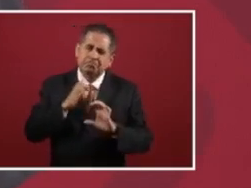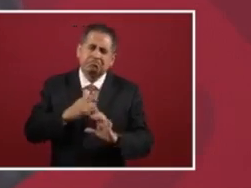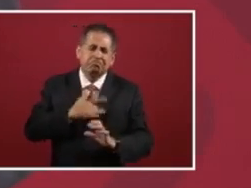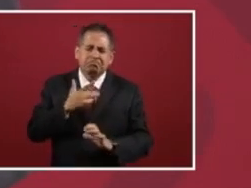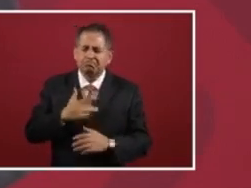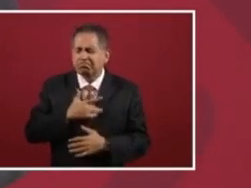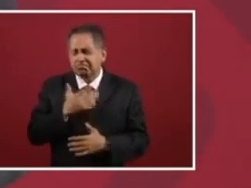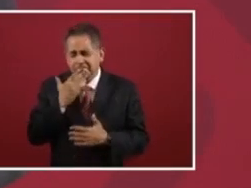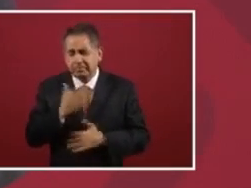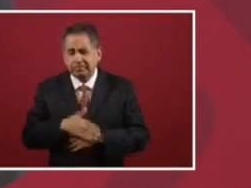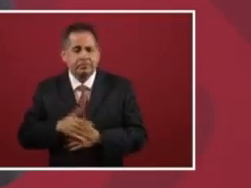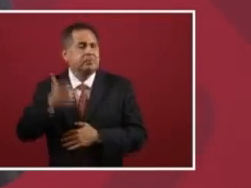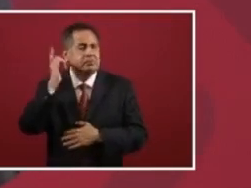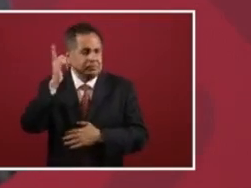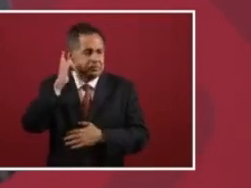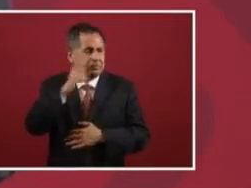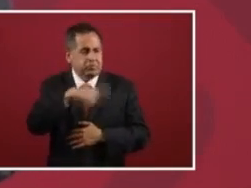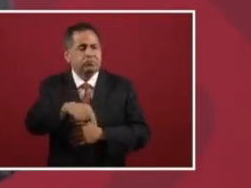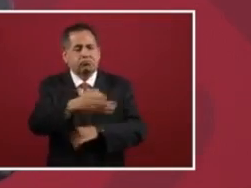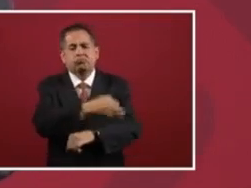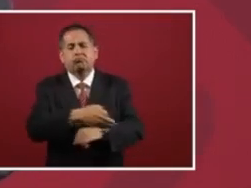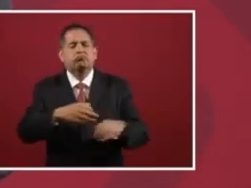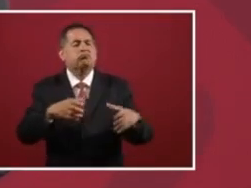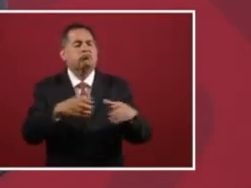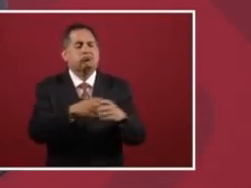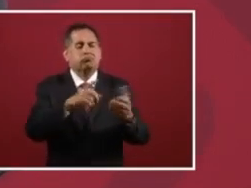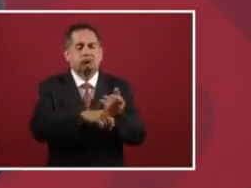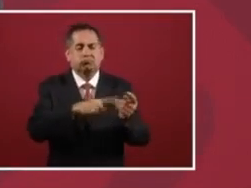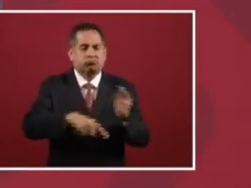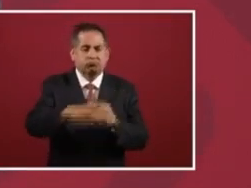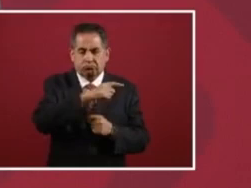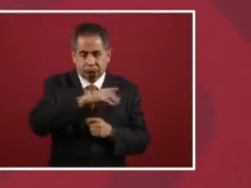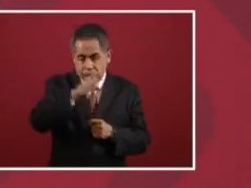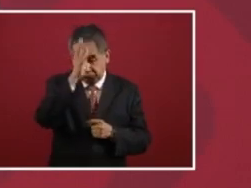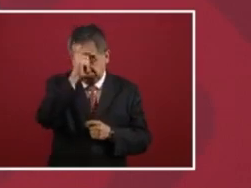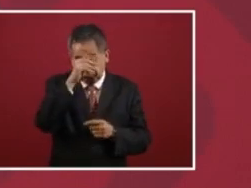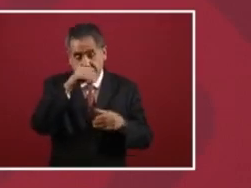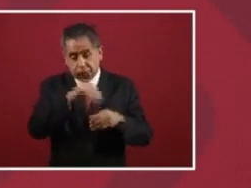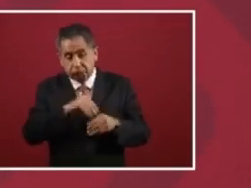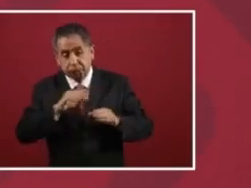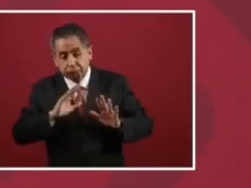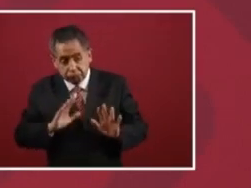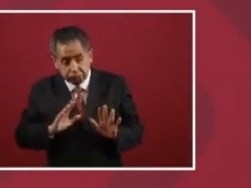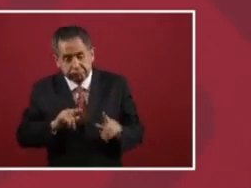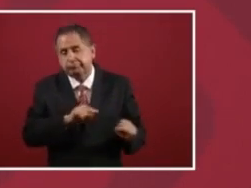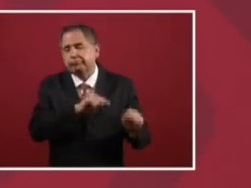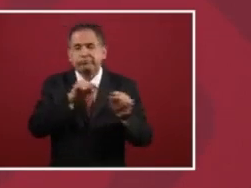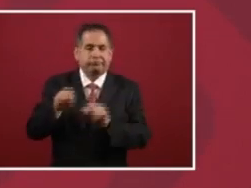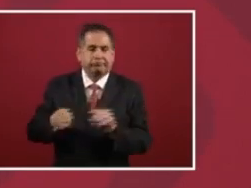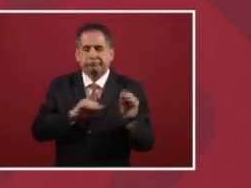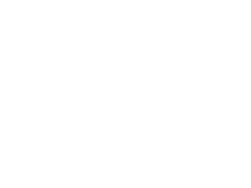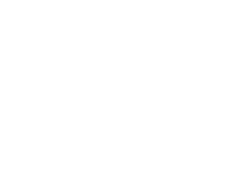la Orquesta Sinfónica Nacional, así como miembros del Estudio de Ópera de Bellas Artes y el Cuarteto Saloma.